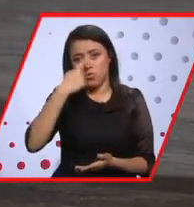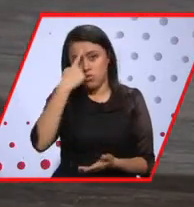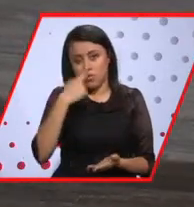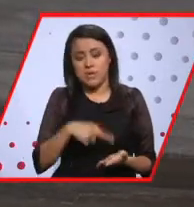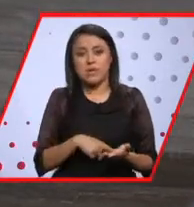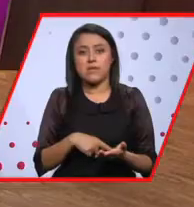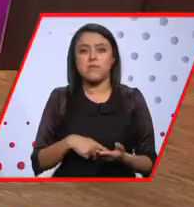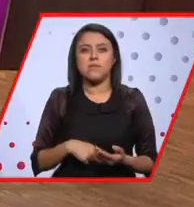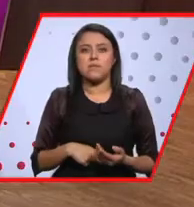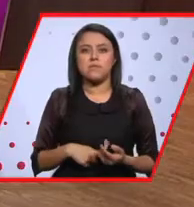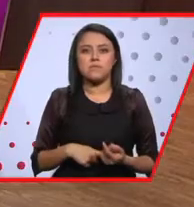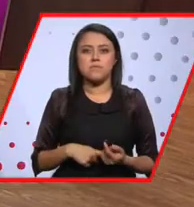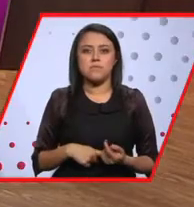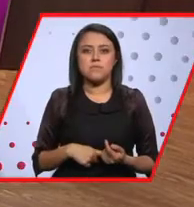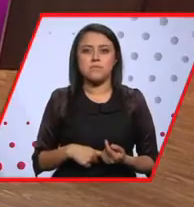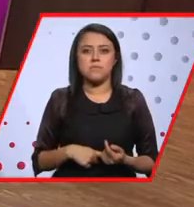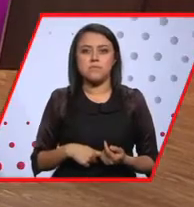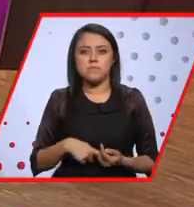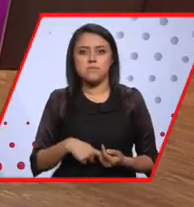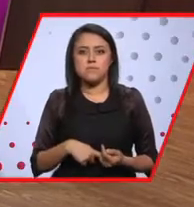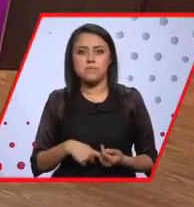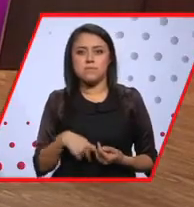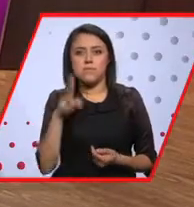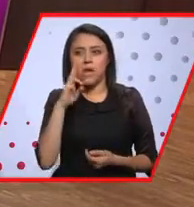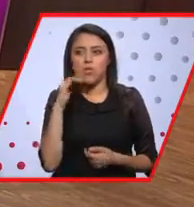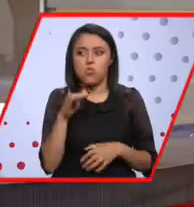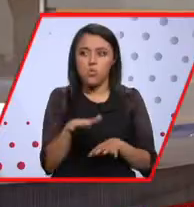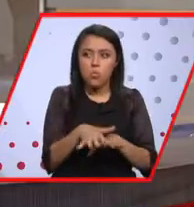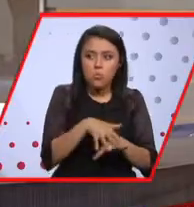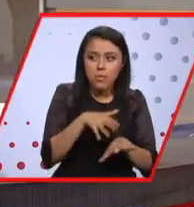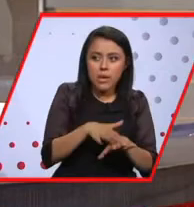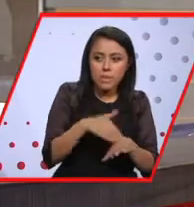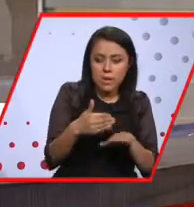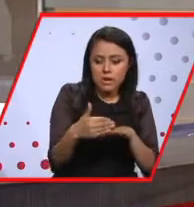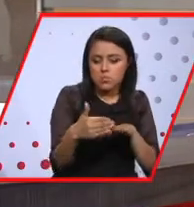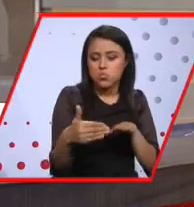tengo tantas cosas que hacer en la vida que ponerme a medir si tengo un pie más grande que otro.